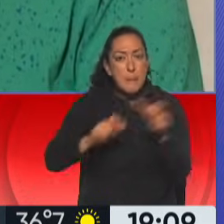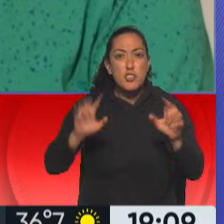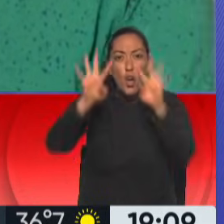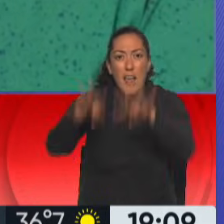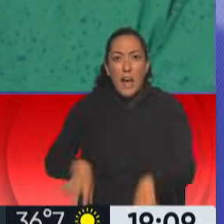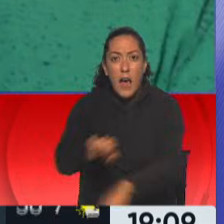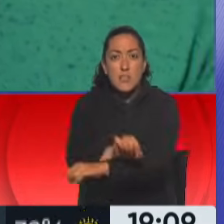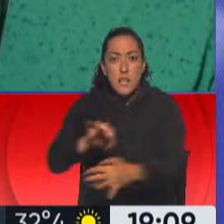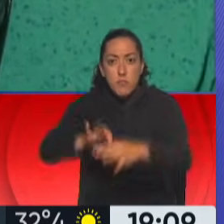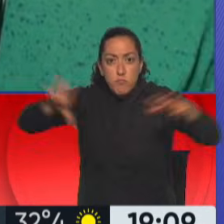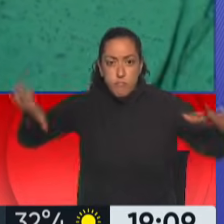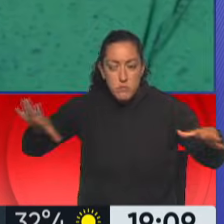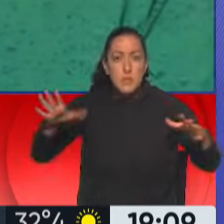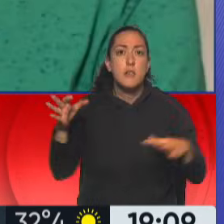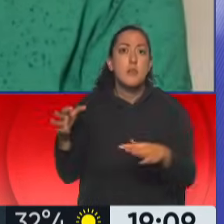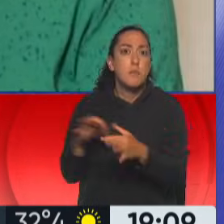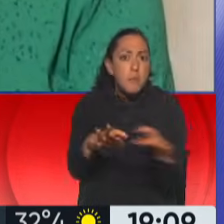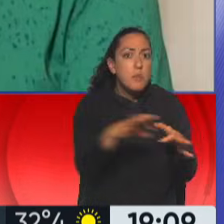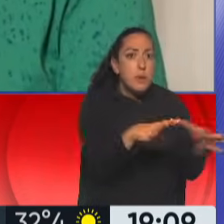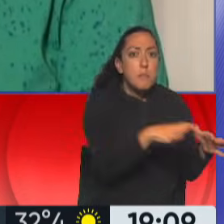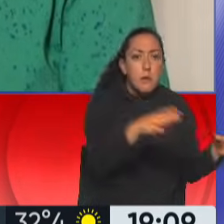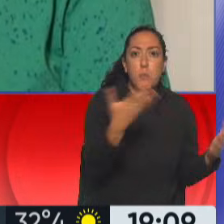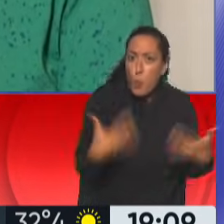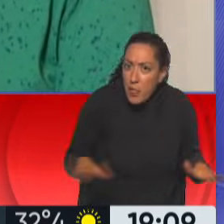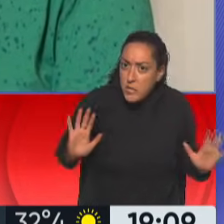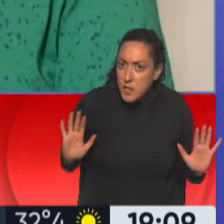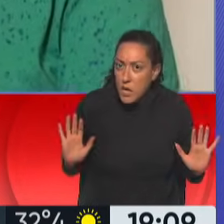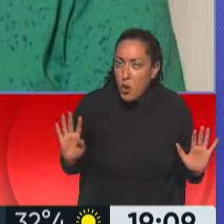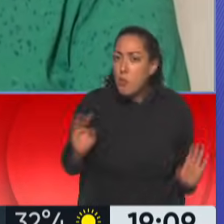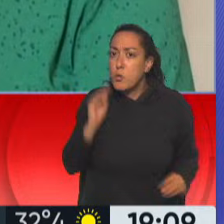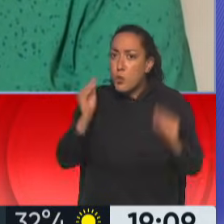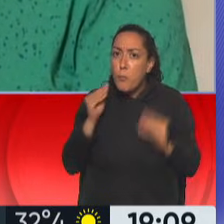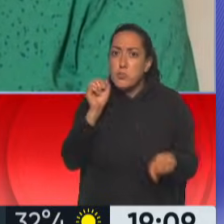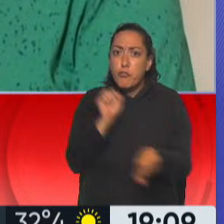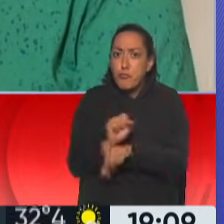en libertad? Porque la verdad que hay mucha preocupación que todavía permanezcan ahí.